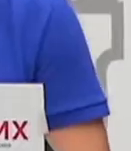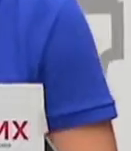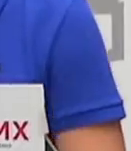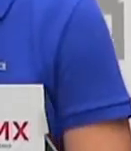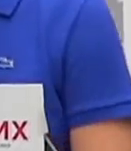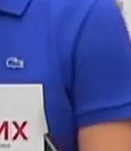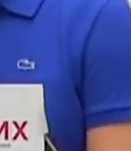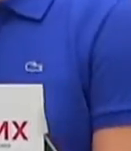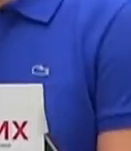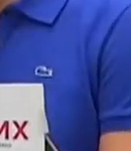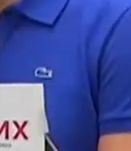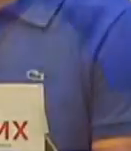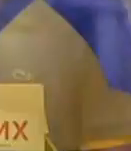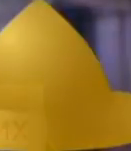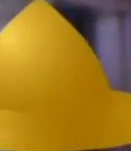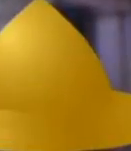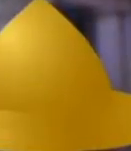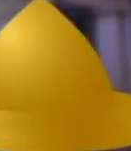2017.